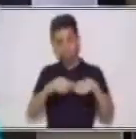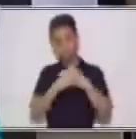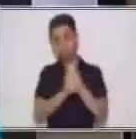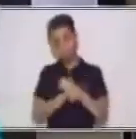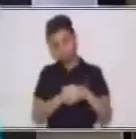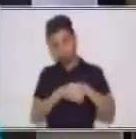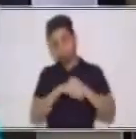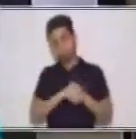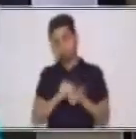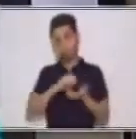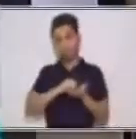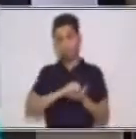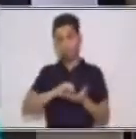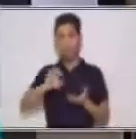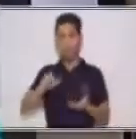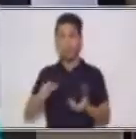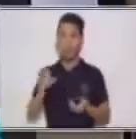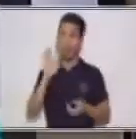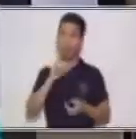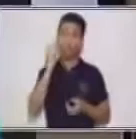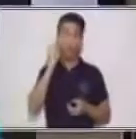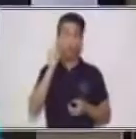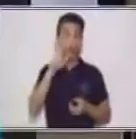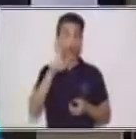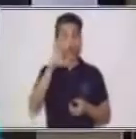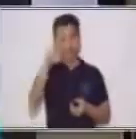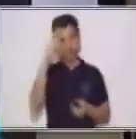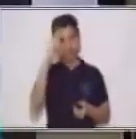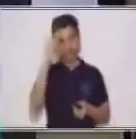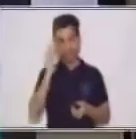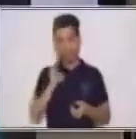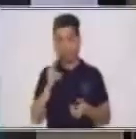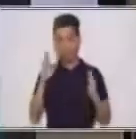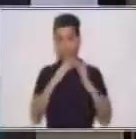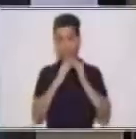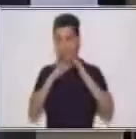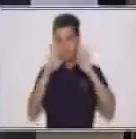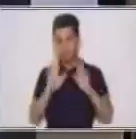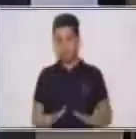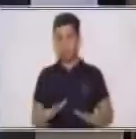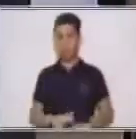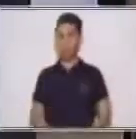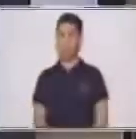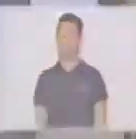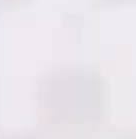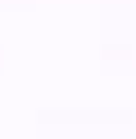con agua y jabón o gel y recuerda siempre, quédate en casa.